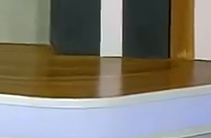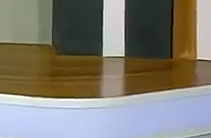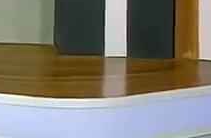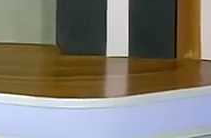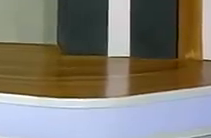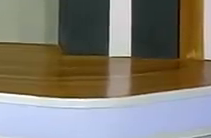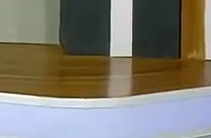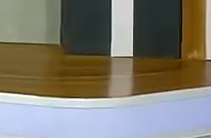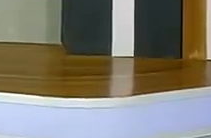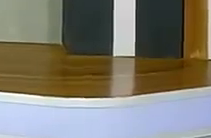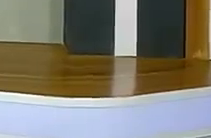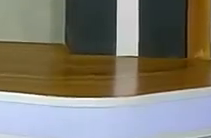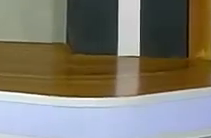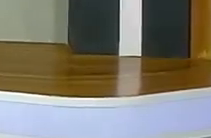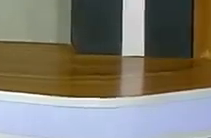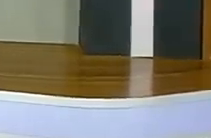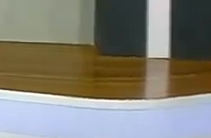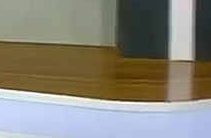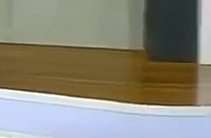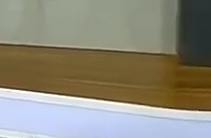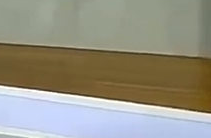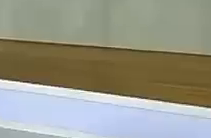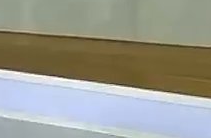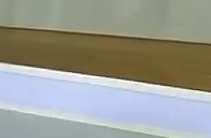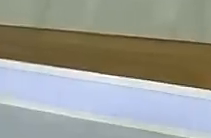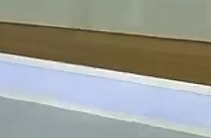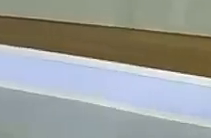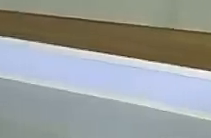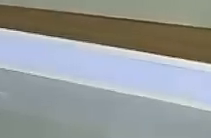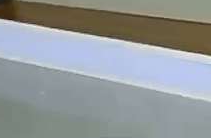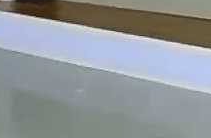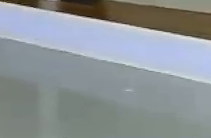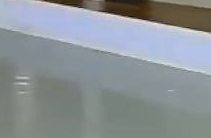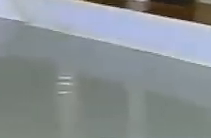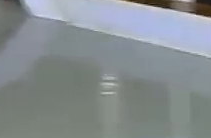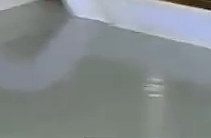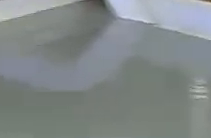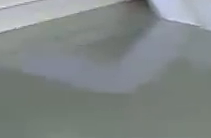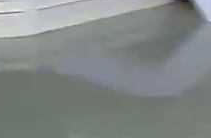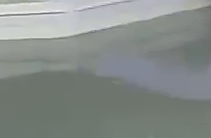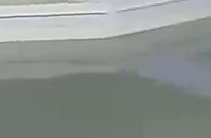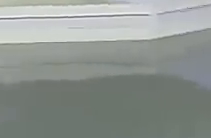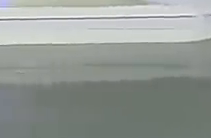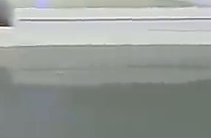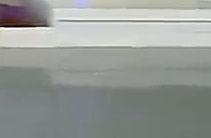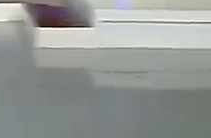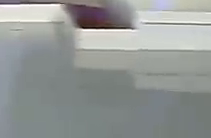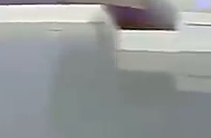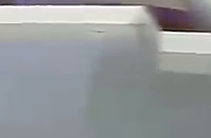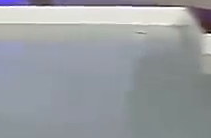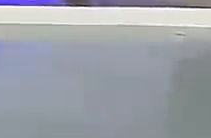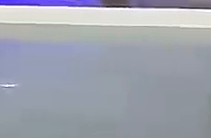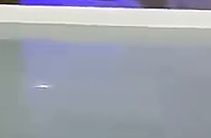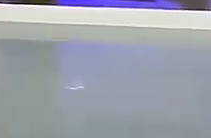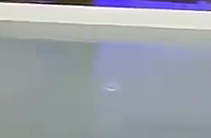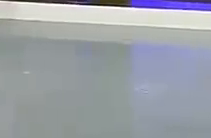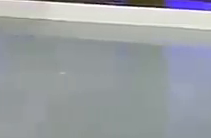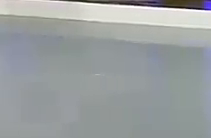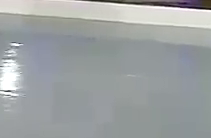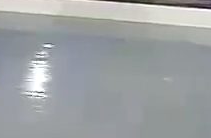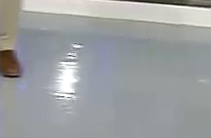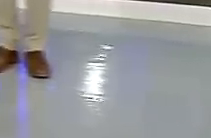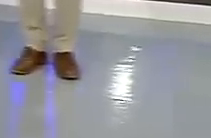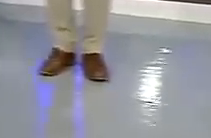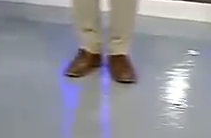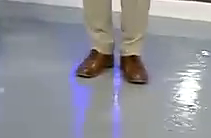Guayaquil. Todo esto y mucho más es lo que veremos en esta, la primera emisión de este informativo La Noticia. Pero ahora José Luis